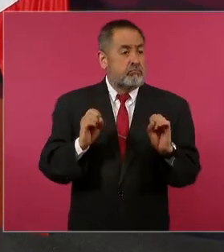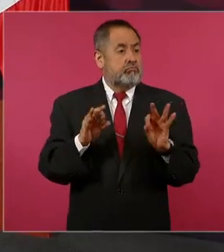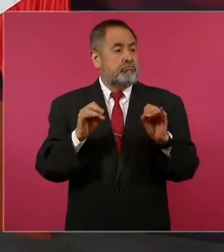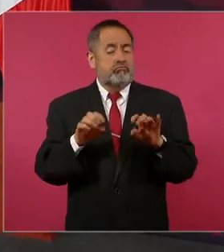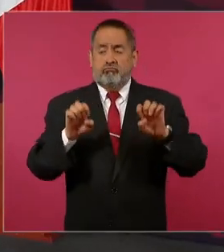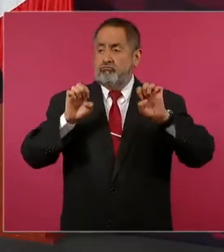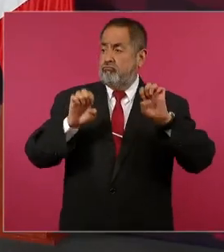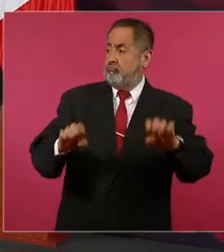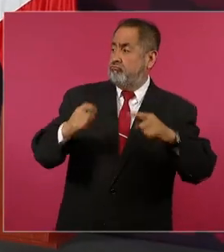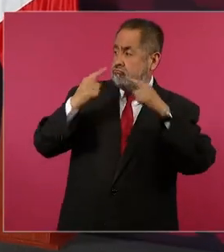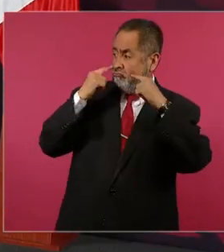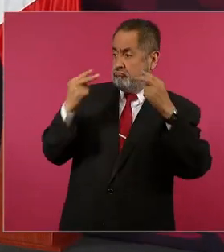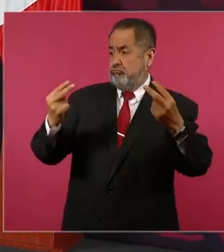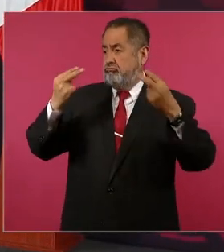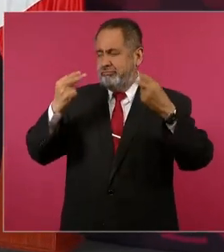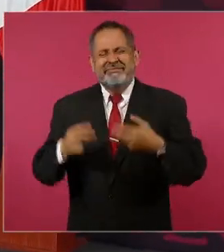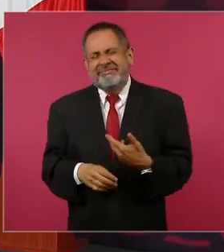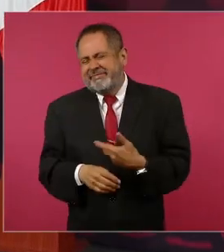oficinas,